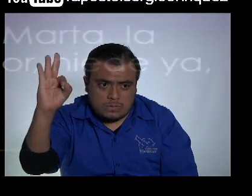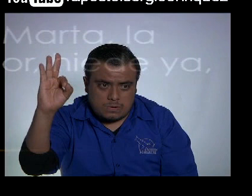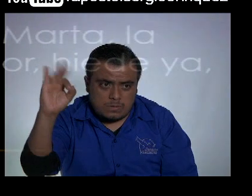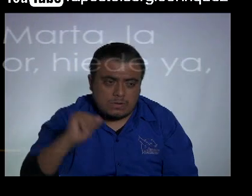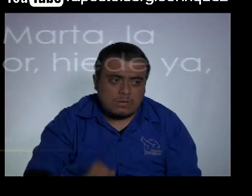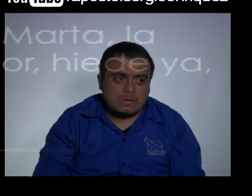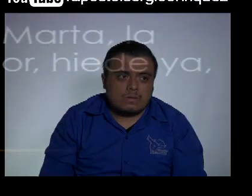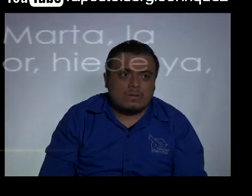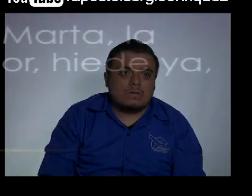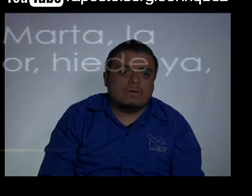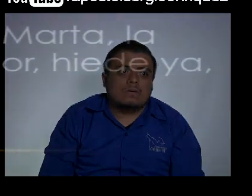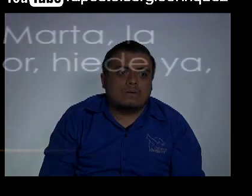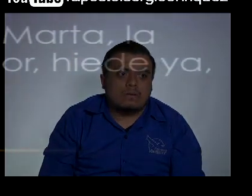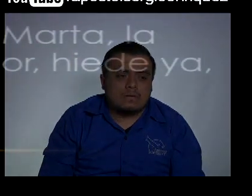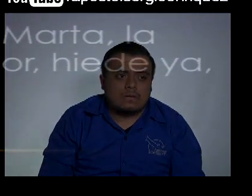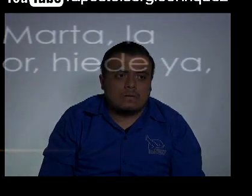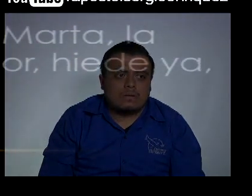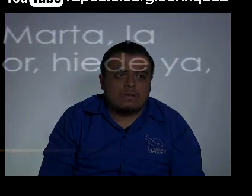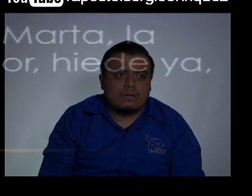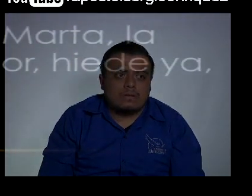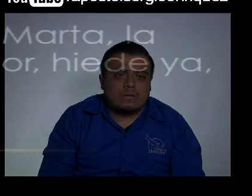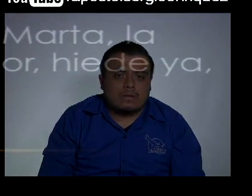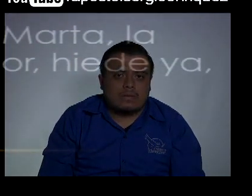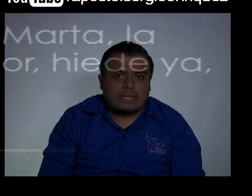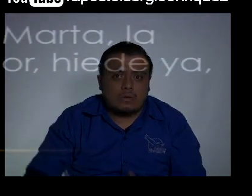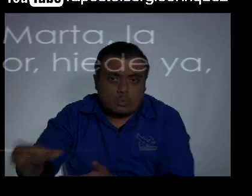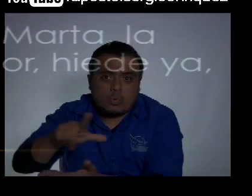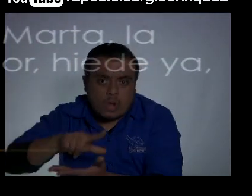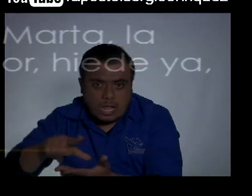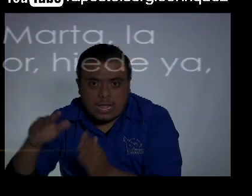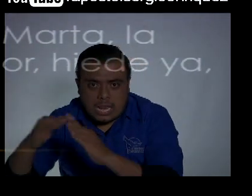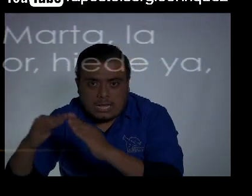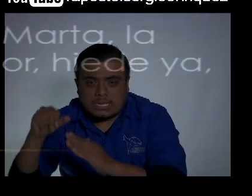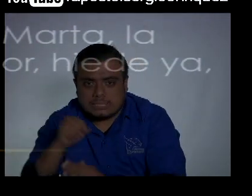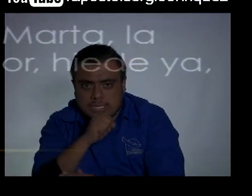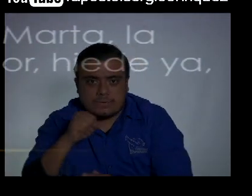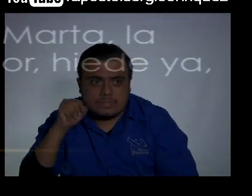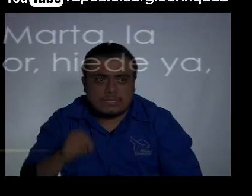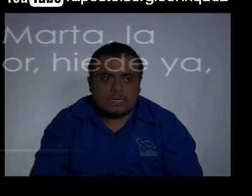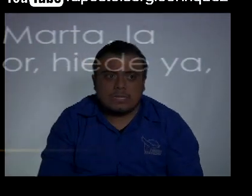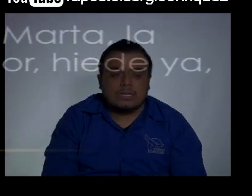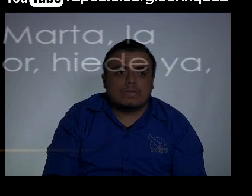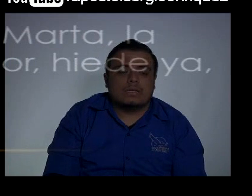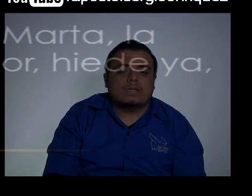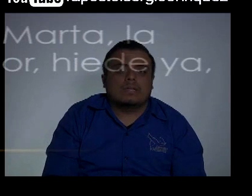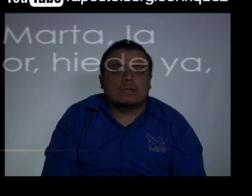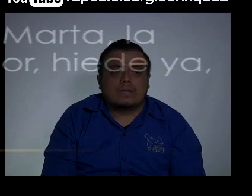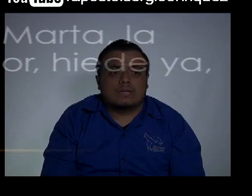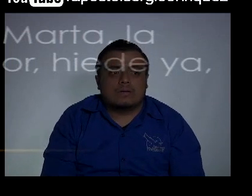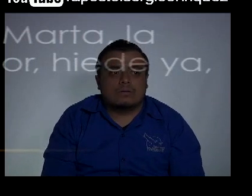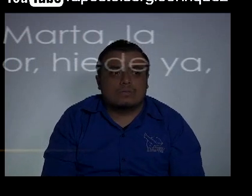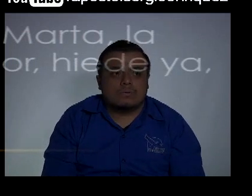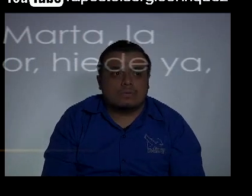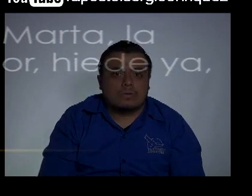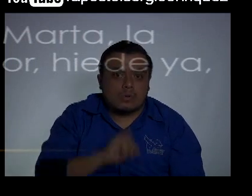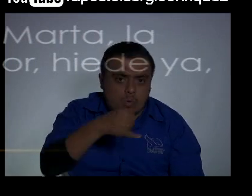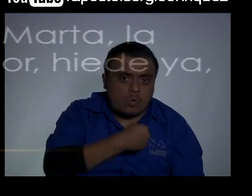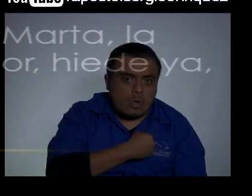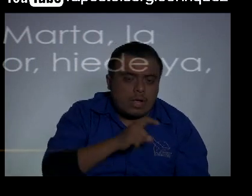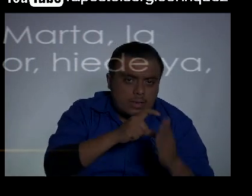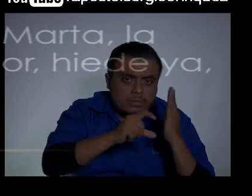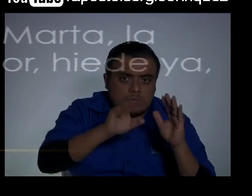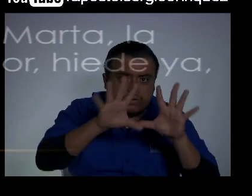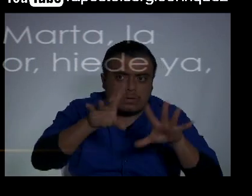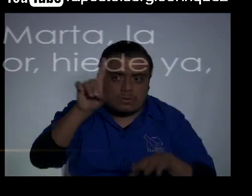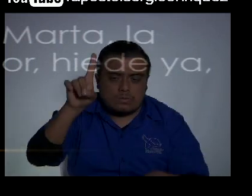De Betania, la aldea de María y de Marta, su hermana. Leamos Juan